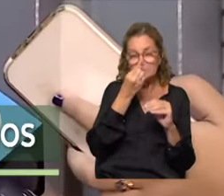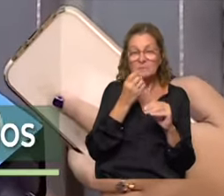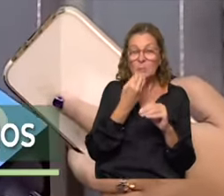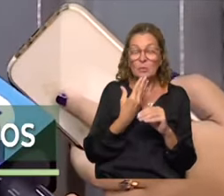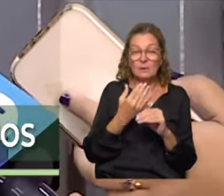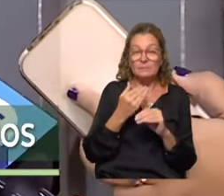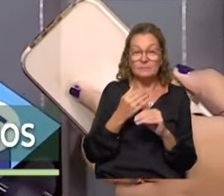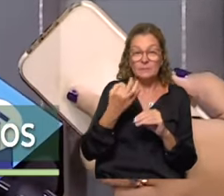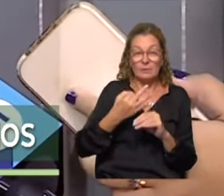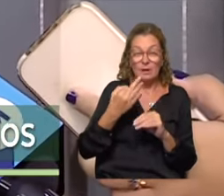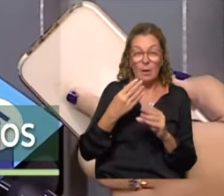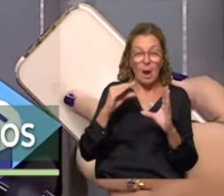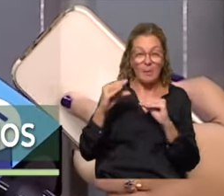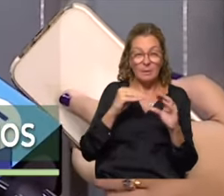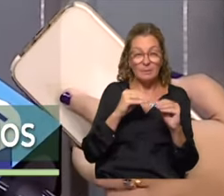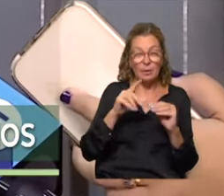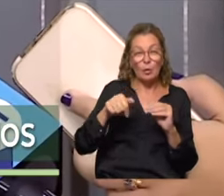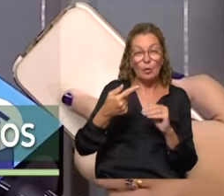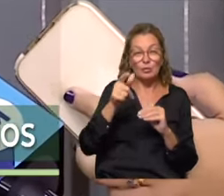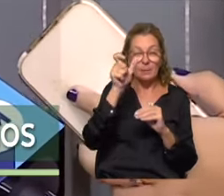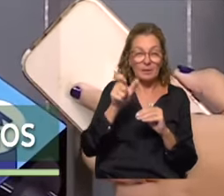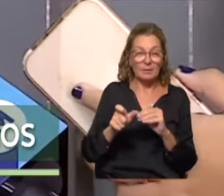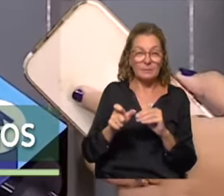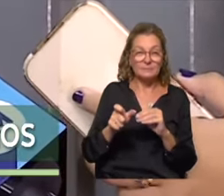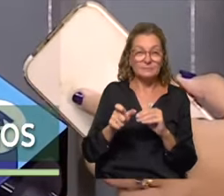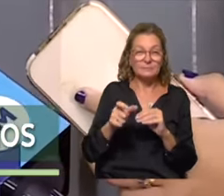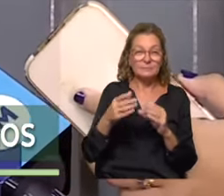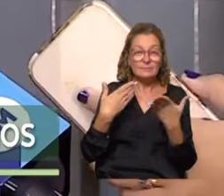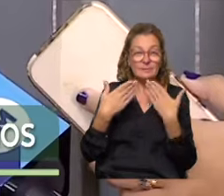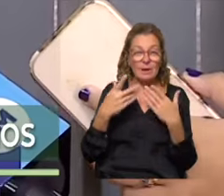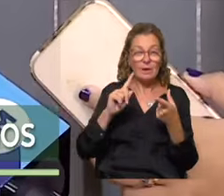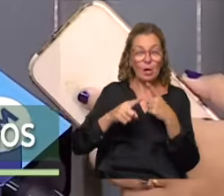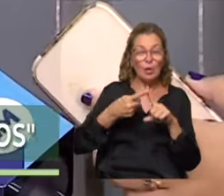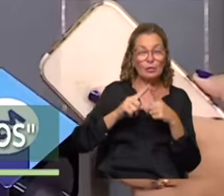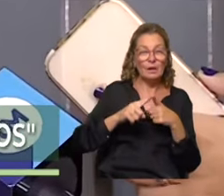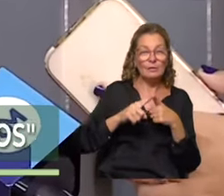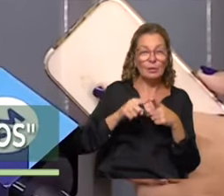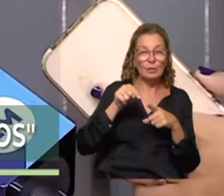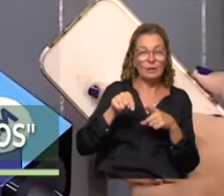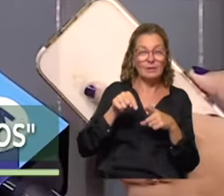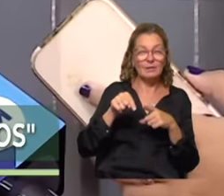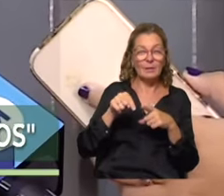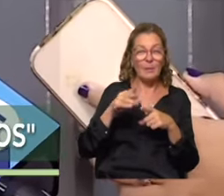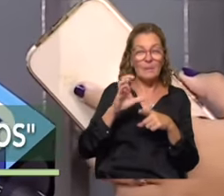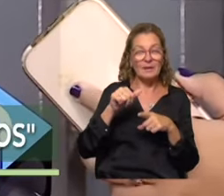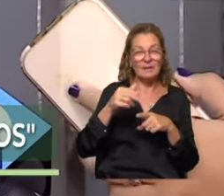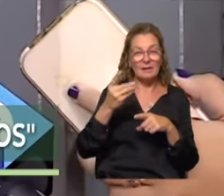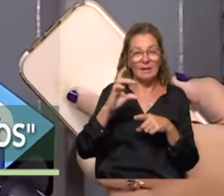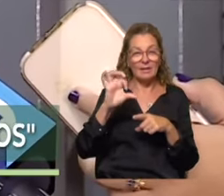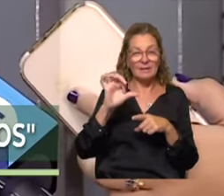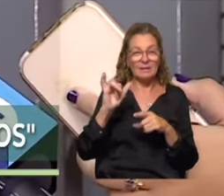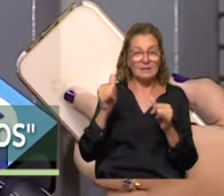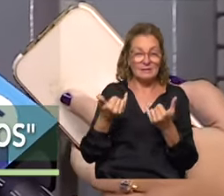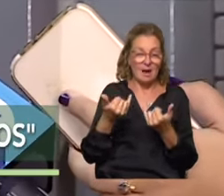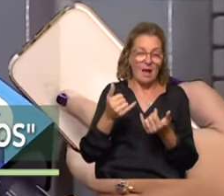En realidad son conversaciones con otras personas que refieren estar en contacto con, haber estado en contacto con penales, personas que ya han sido